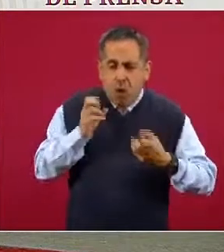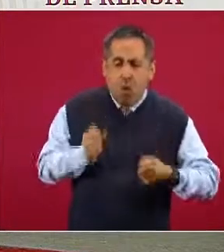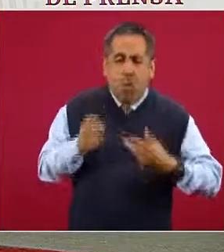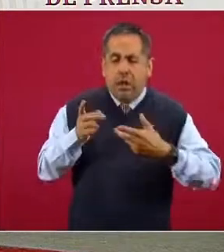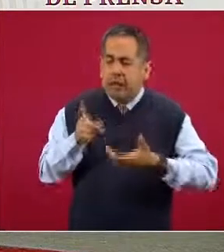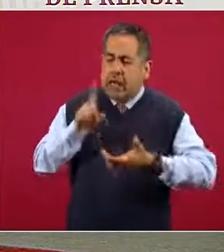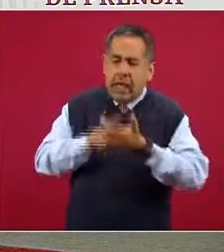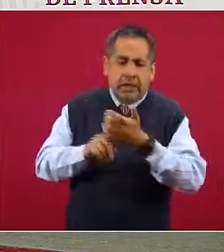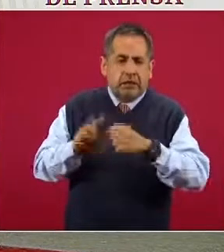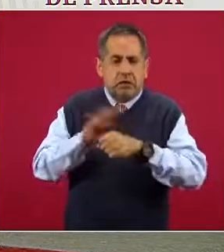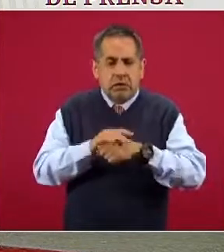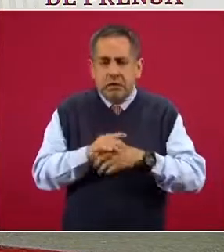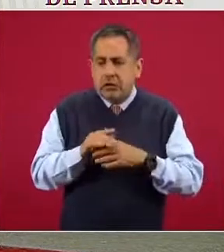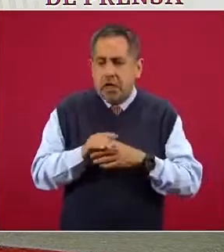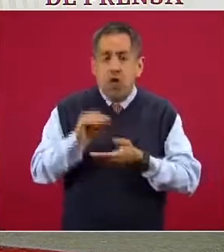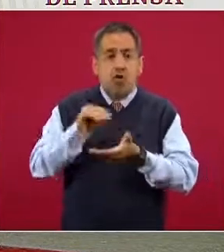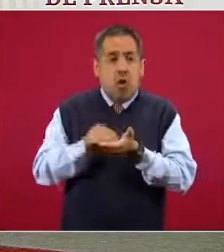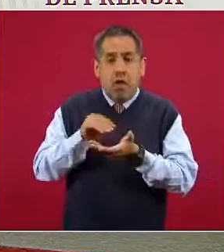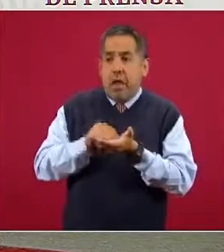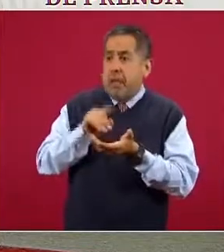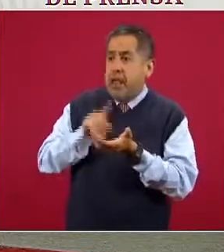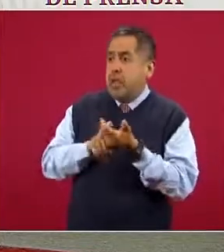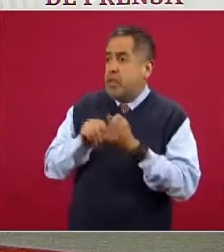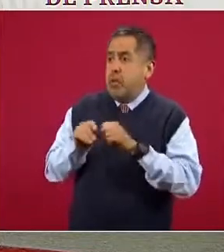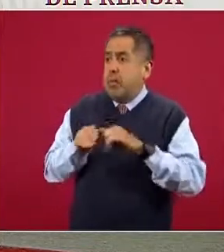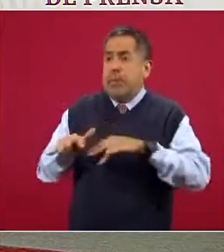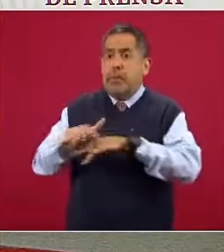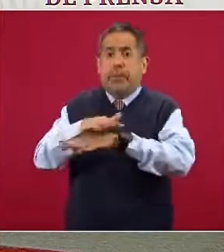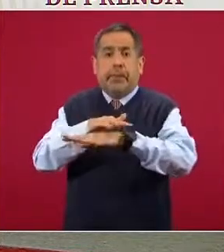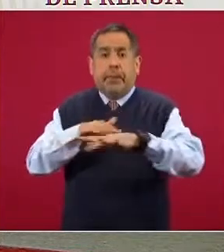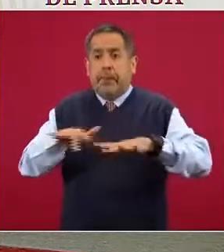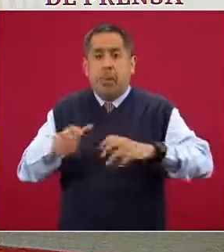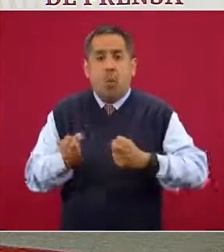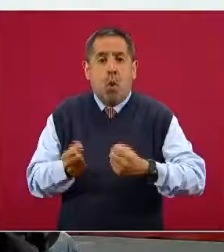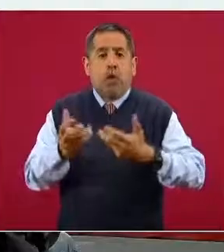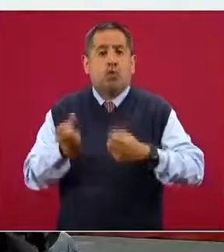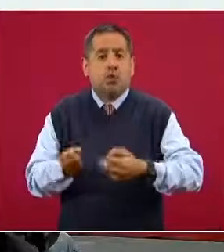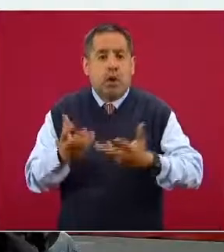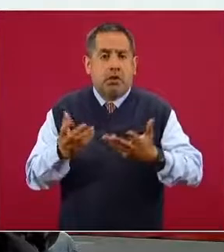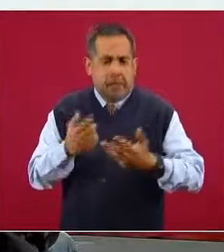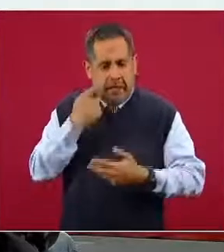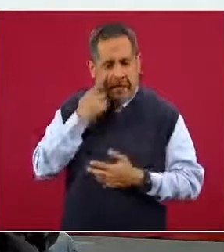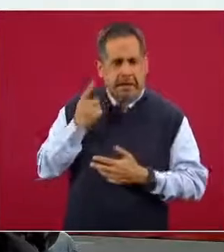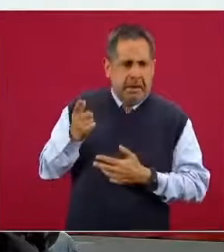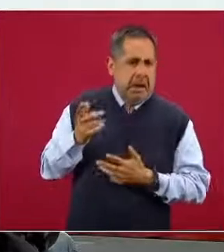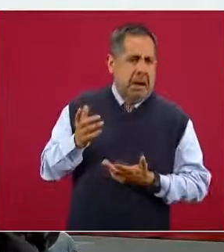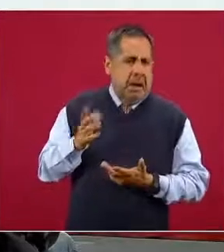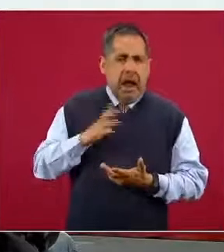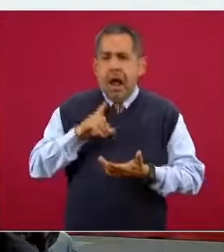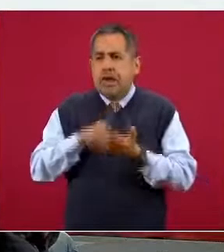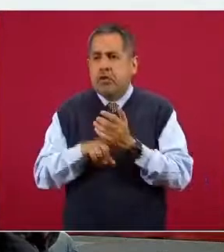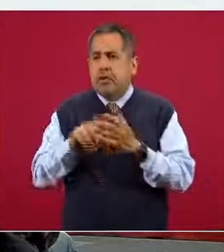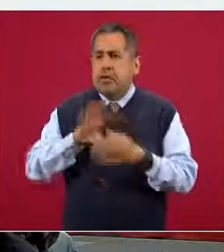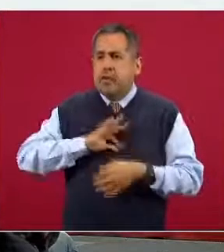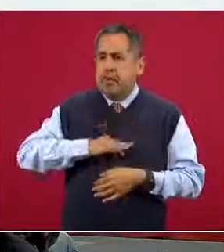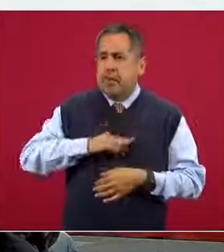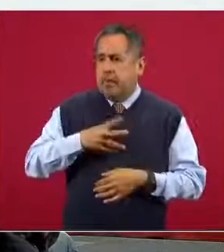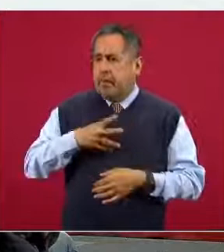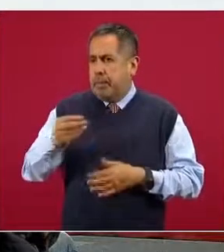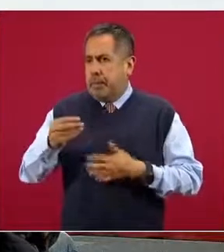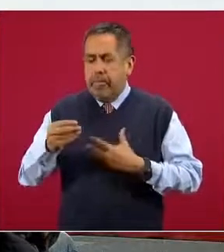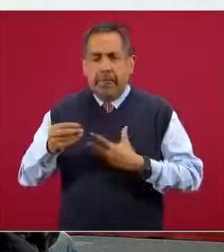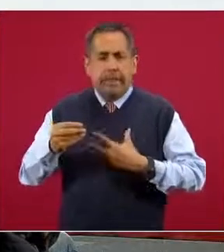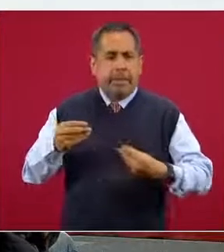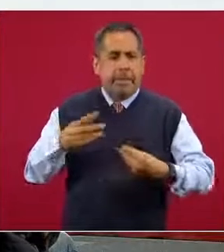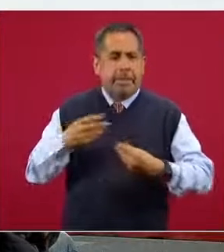la circulación del virus en la comunidad y cómo éste está produciendo la enfermedad y lógicamente afectando